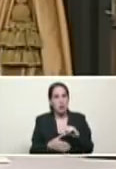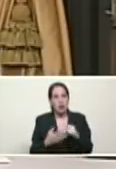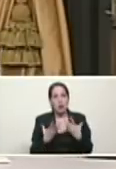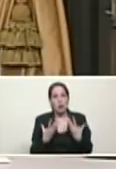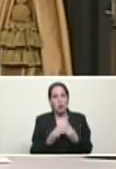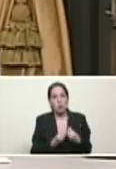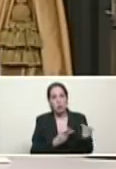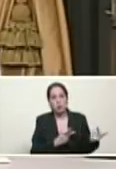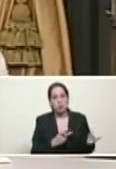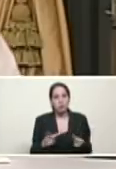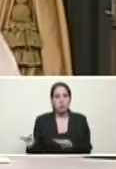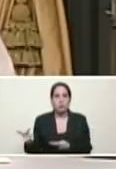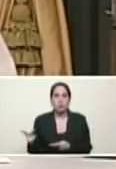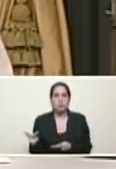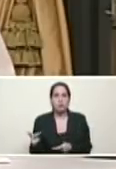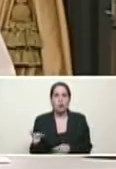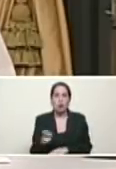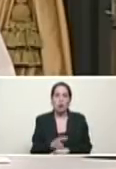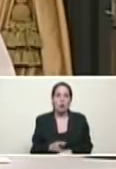Noguera Pietri, compañero gobernador.